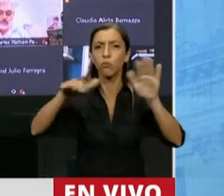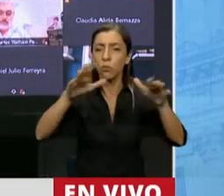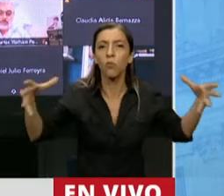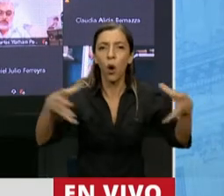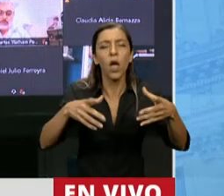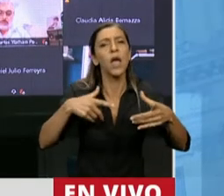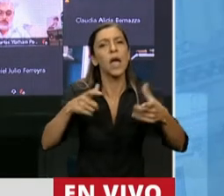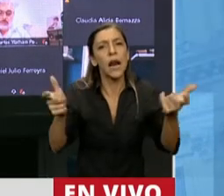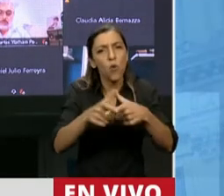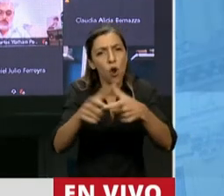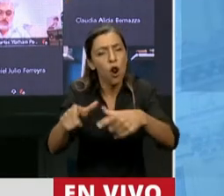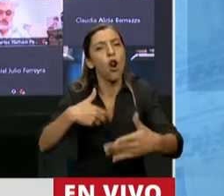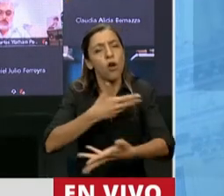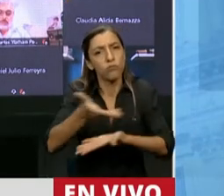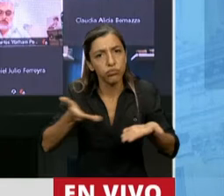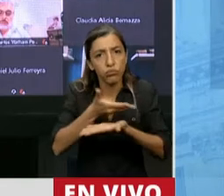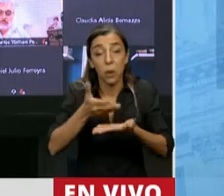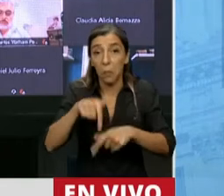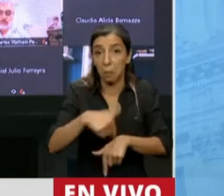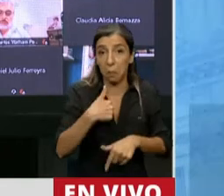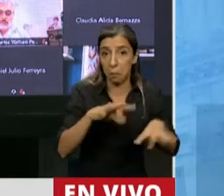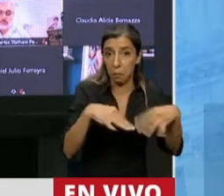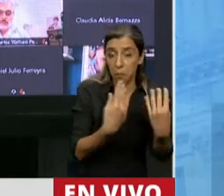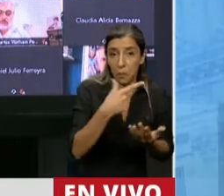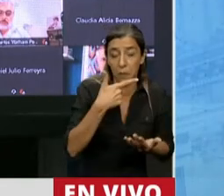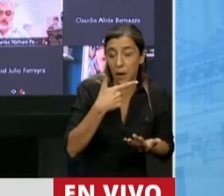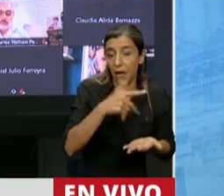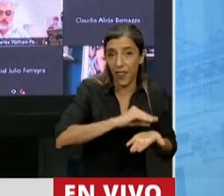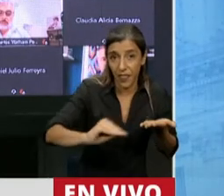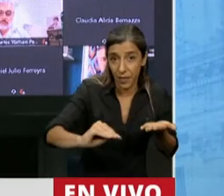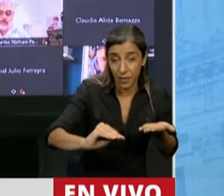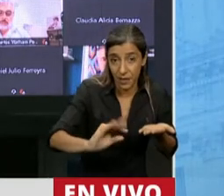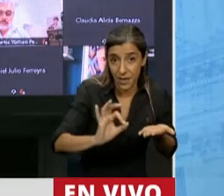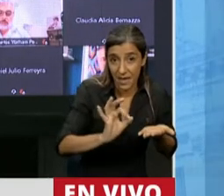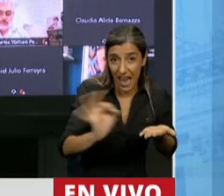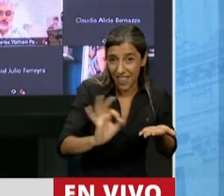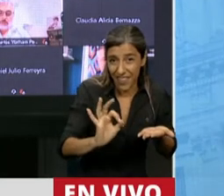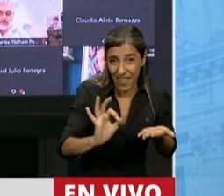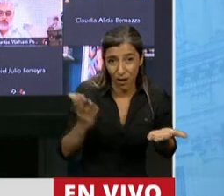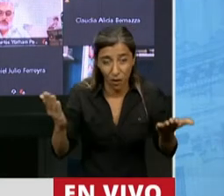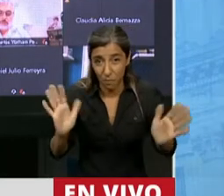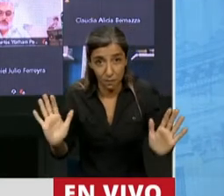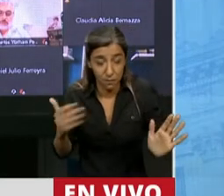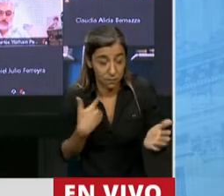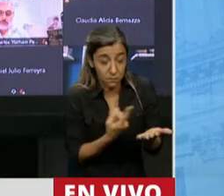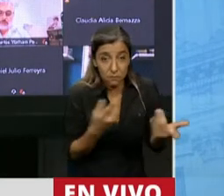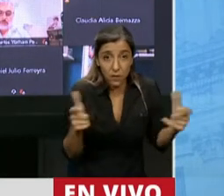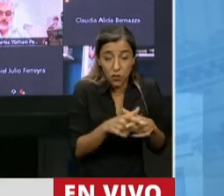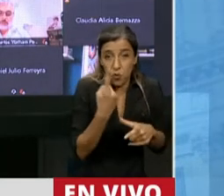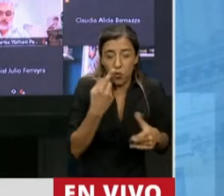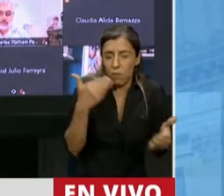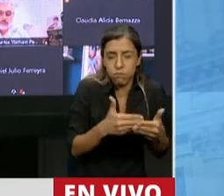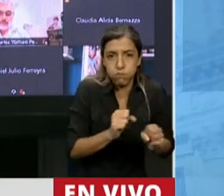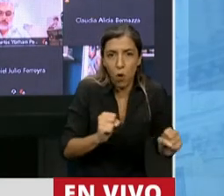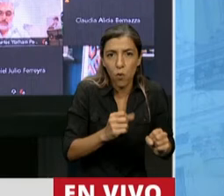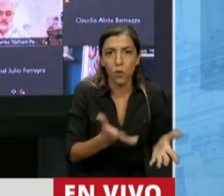sucedió. Se negó ese tipo de tratamiento, lo cual a nosotros nos quitó claramente una